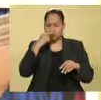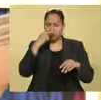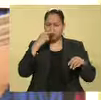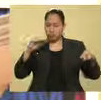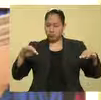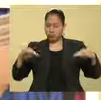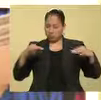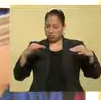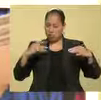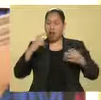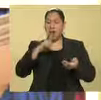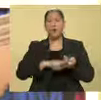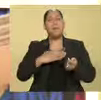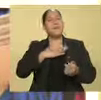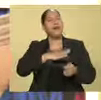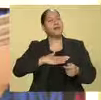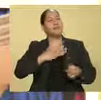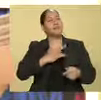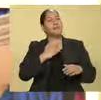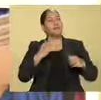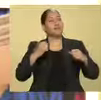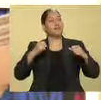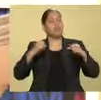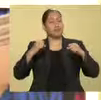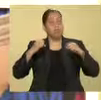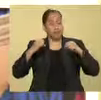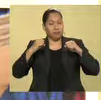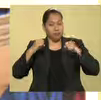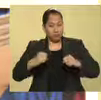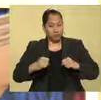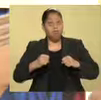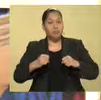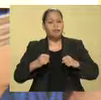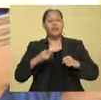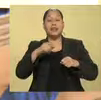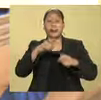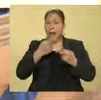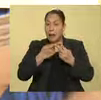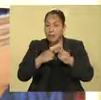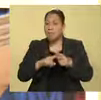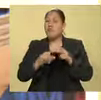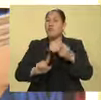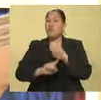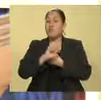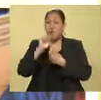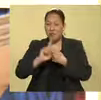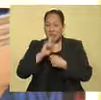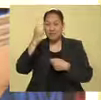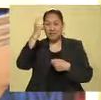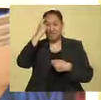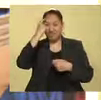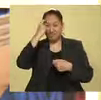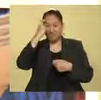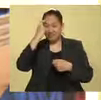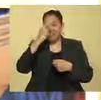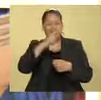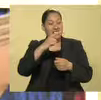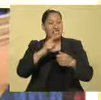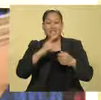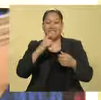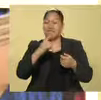seguridad placentera se convierte en una de las broncas o problemas más graves que puede tener un ser